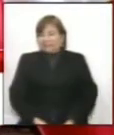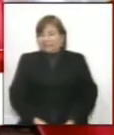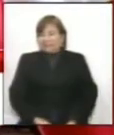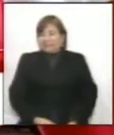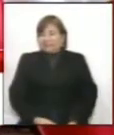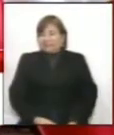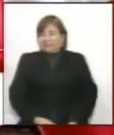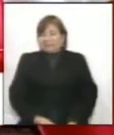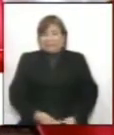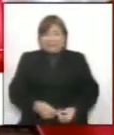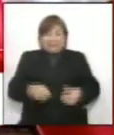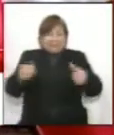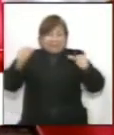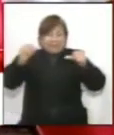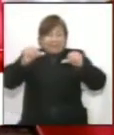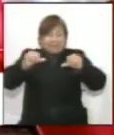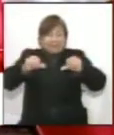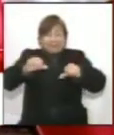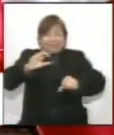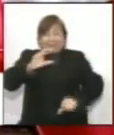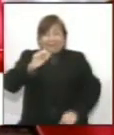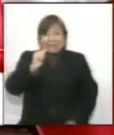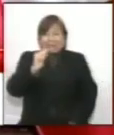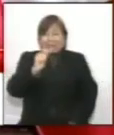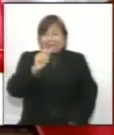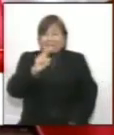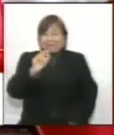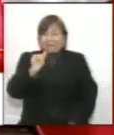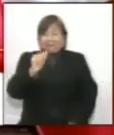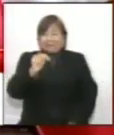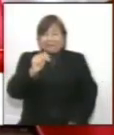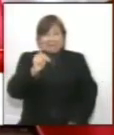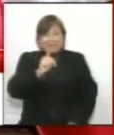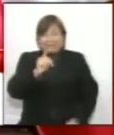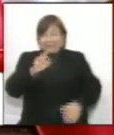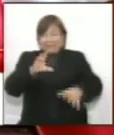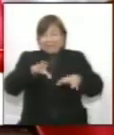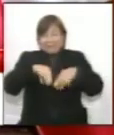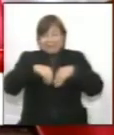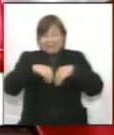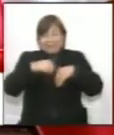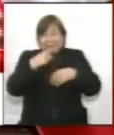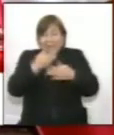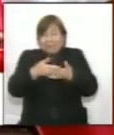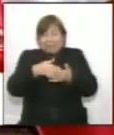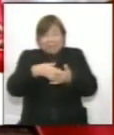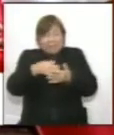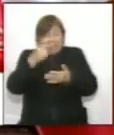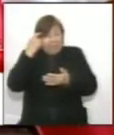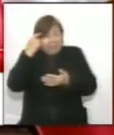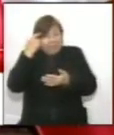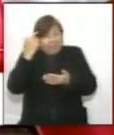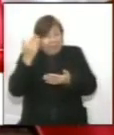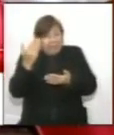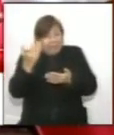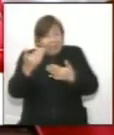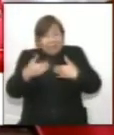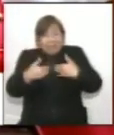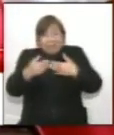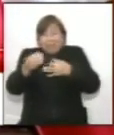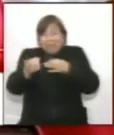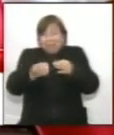que la caída del señor ministro Cateriano o la no aprobación del voto de confianza ha sido su incapacidad para poder explicar al